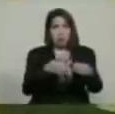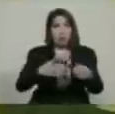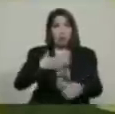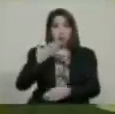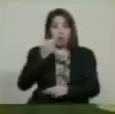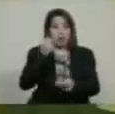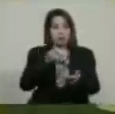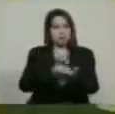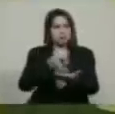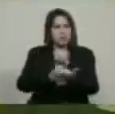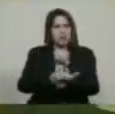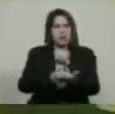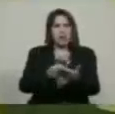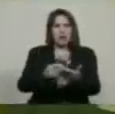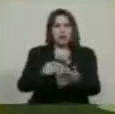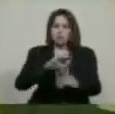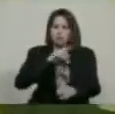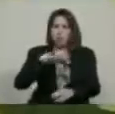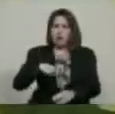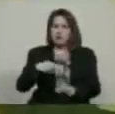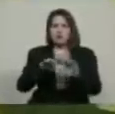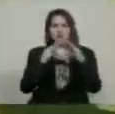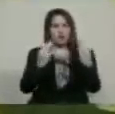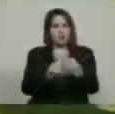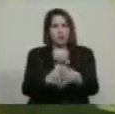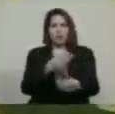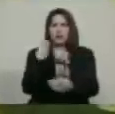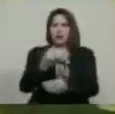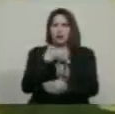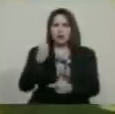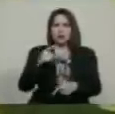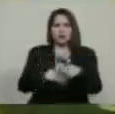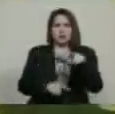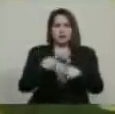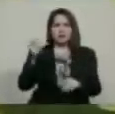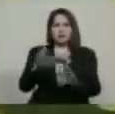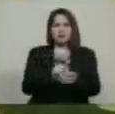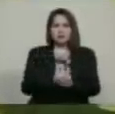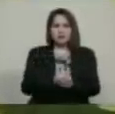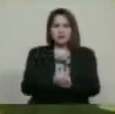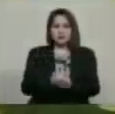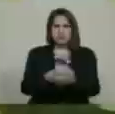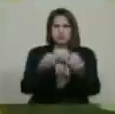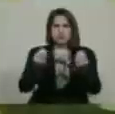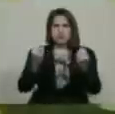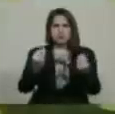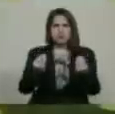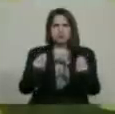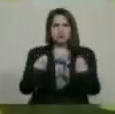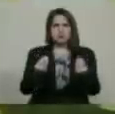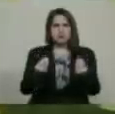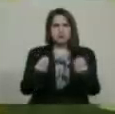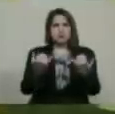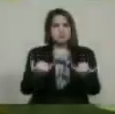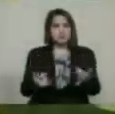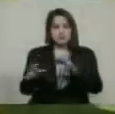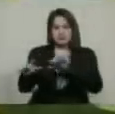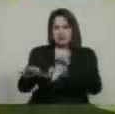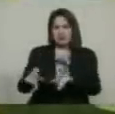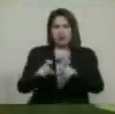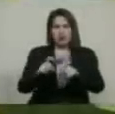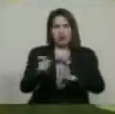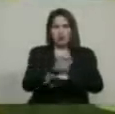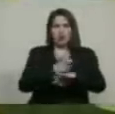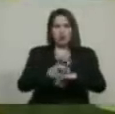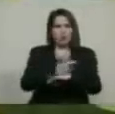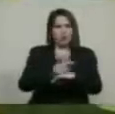financiar y apoyar nuestras familias, los jóvenes en cada una de sus unidades familiares. Pero aquí está nuestro secretario de gobierno, quien